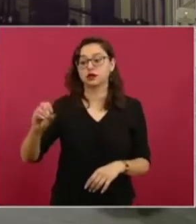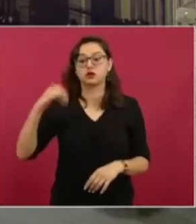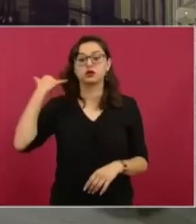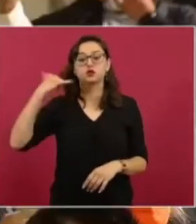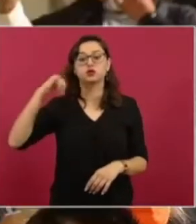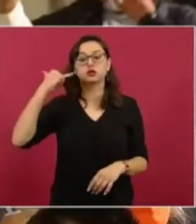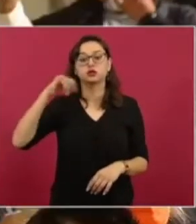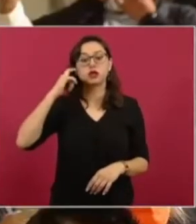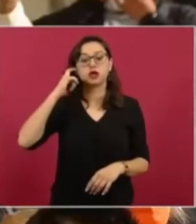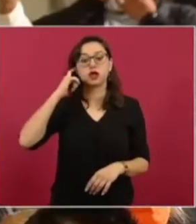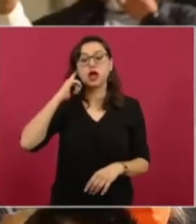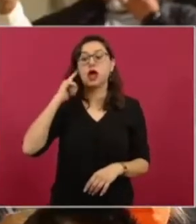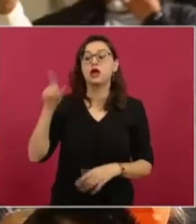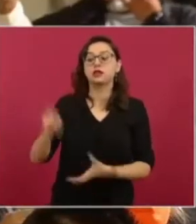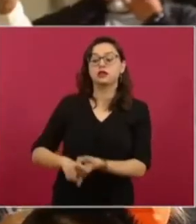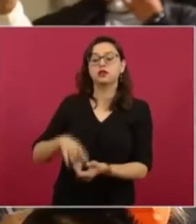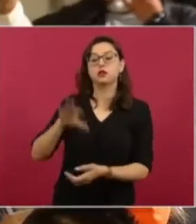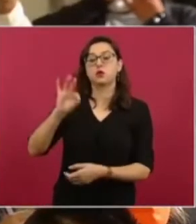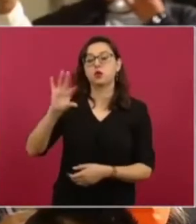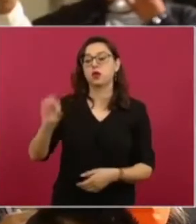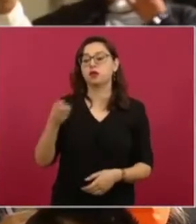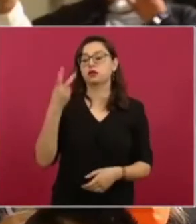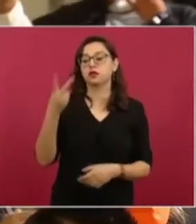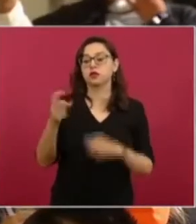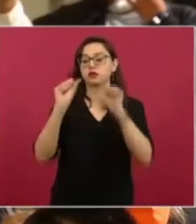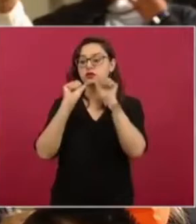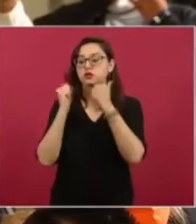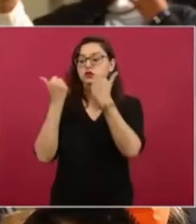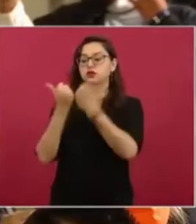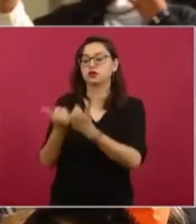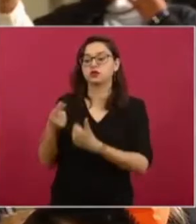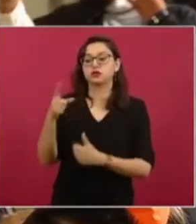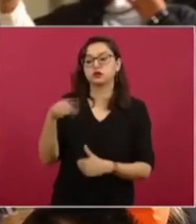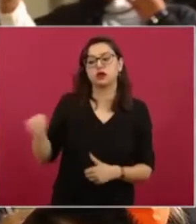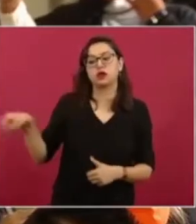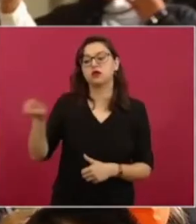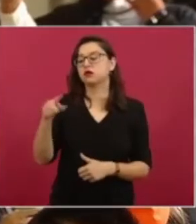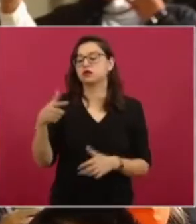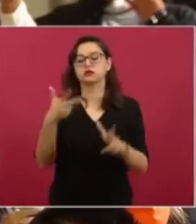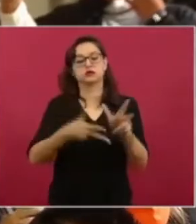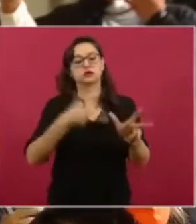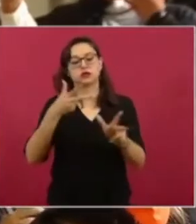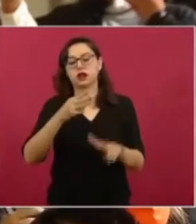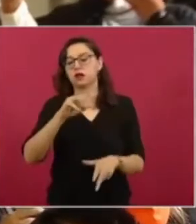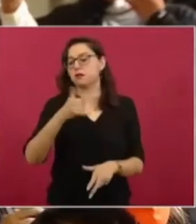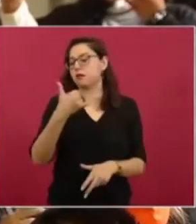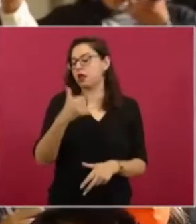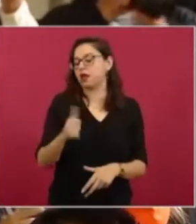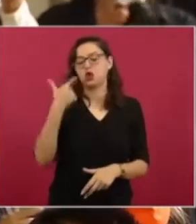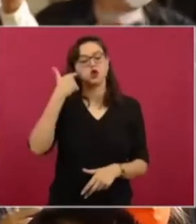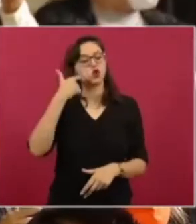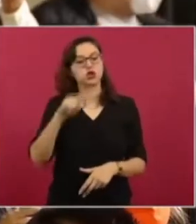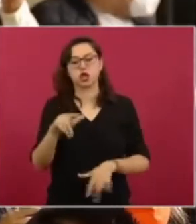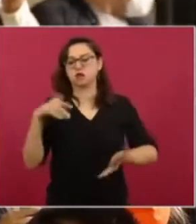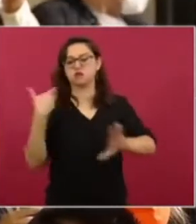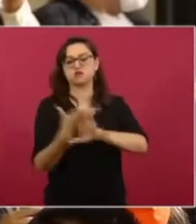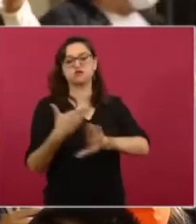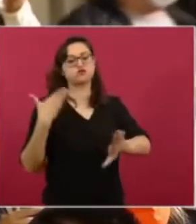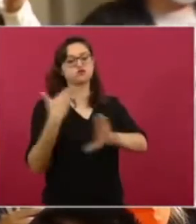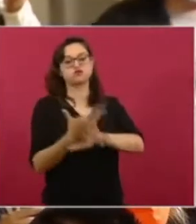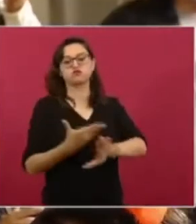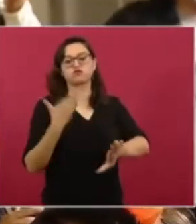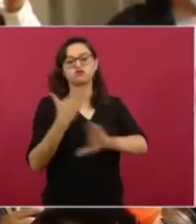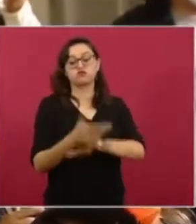42 organizaciones civiles que se oponen a la construcción del Tren Maya, con el pretexto de defender el medio ambiente y la fauna.